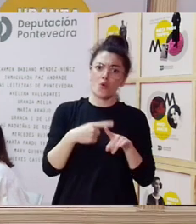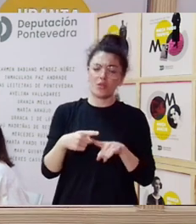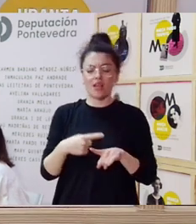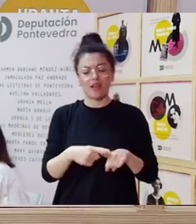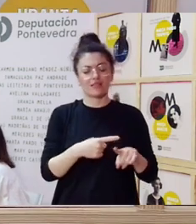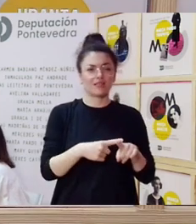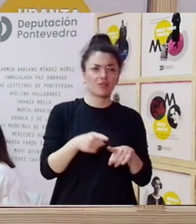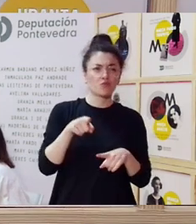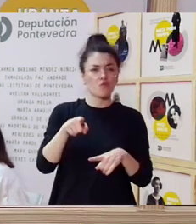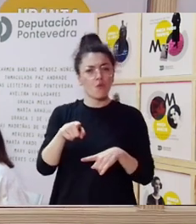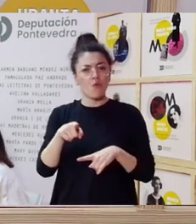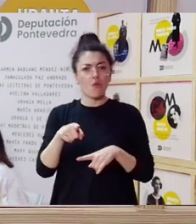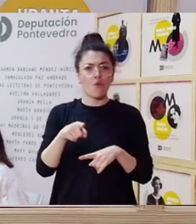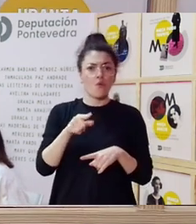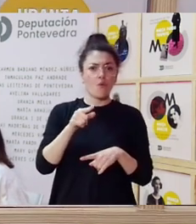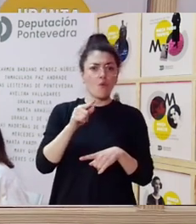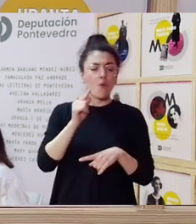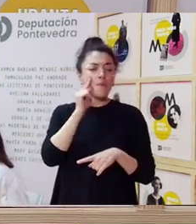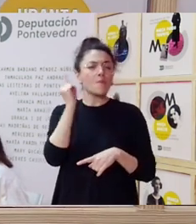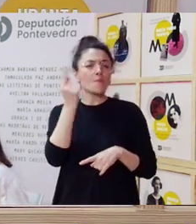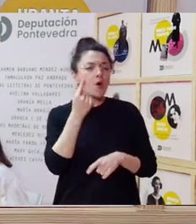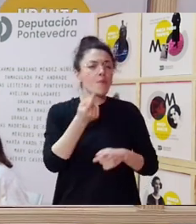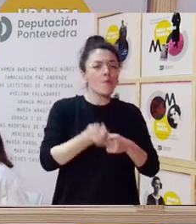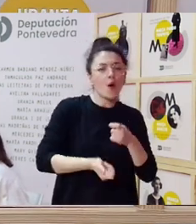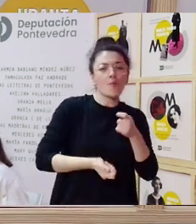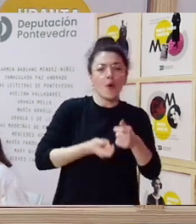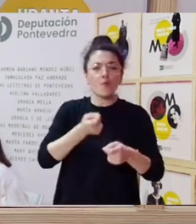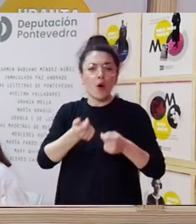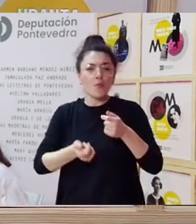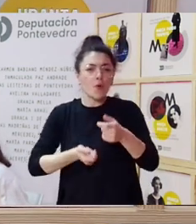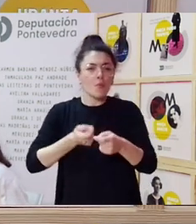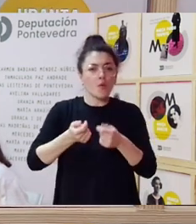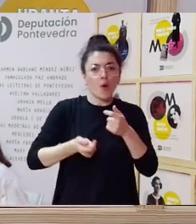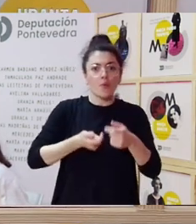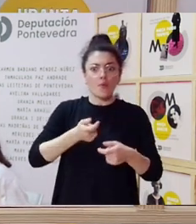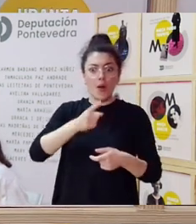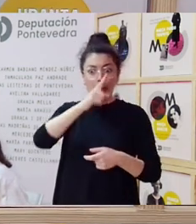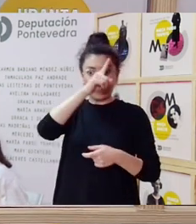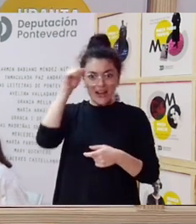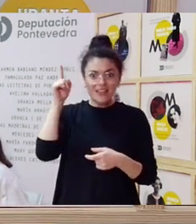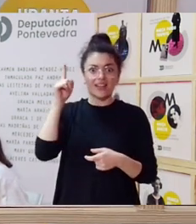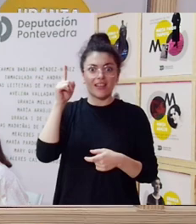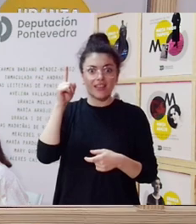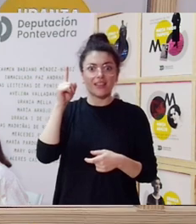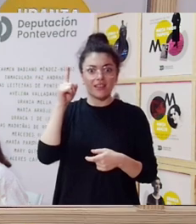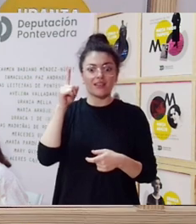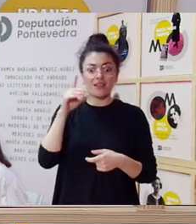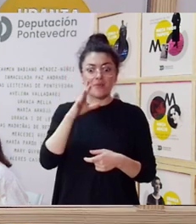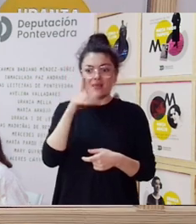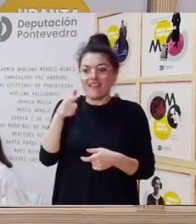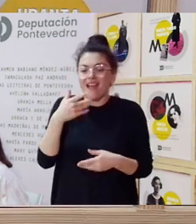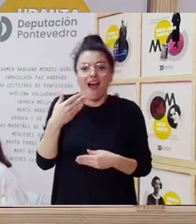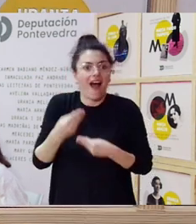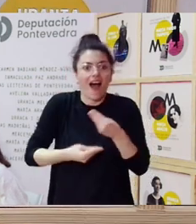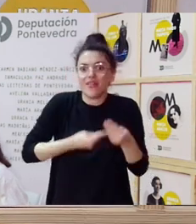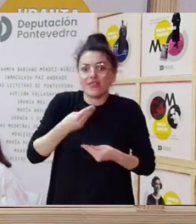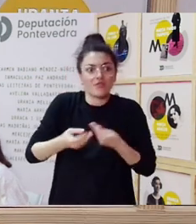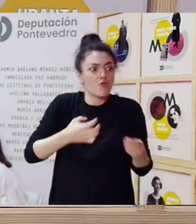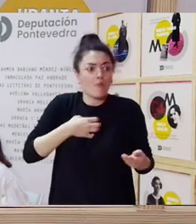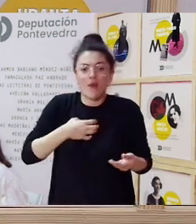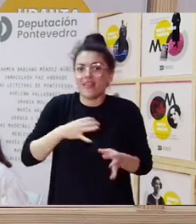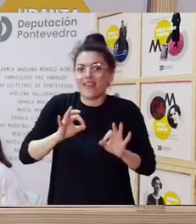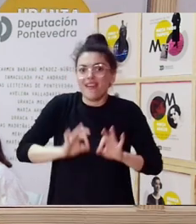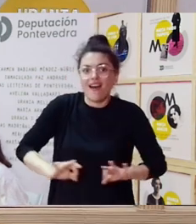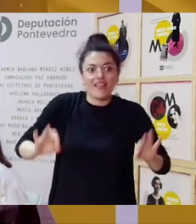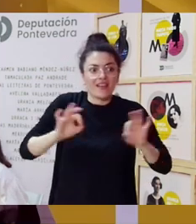vaise enterando gota a gota en Madrid, porque vai topando en Madrid e sin poder facer nada, sin poder voltar, sin